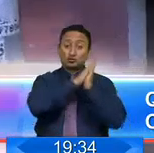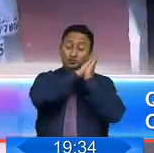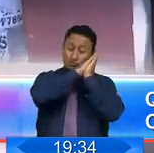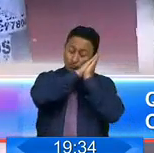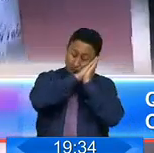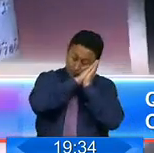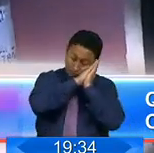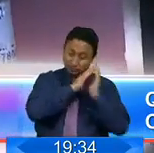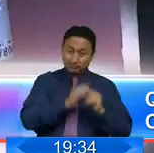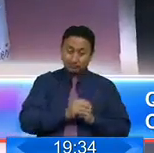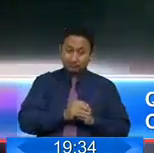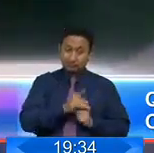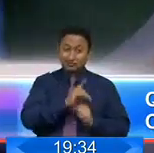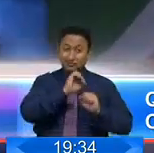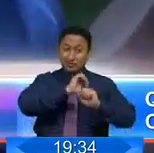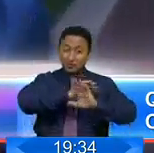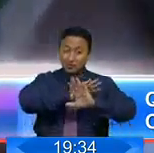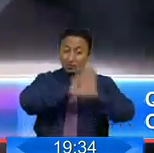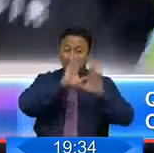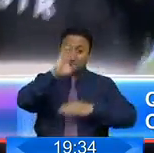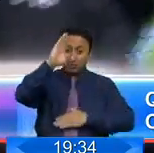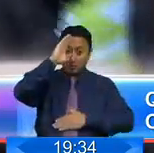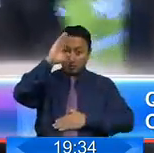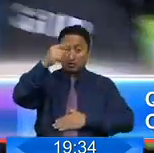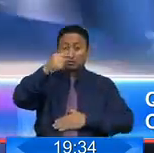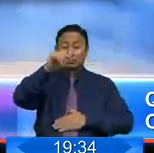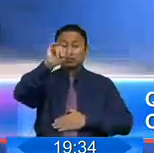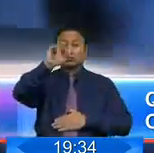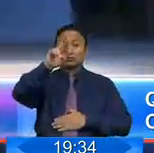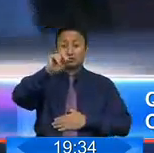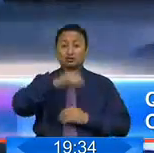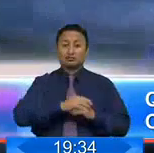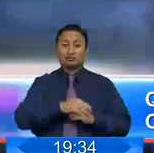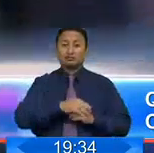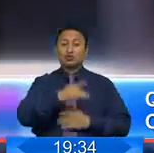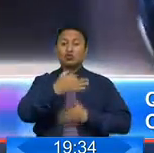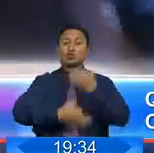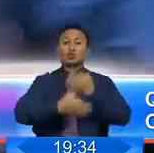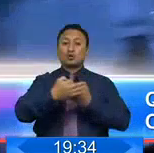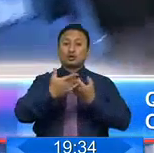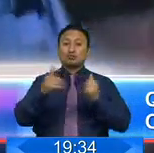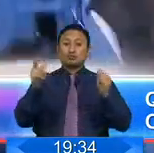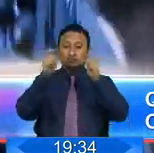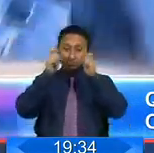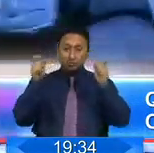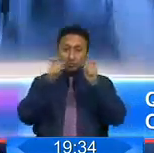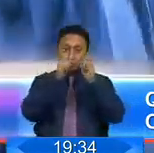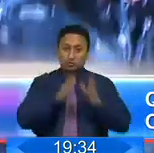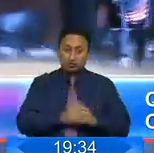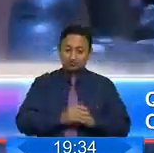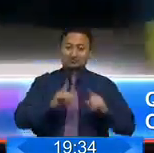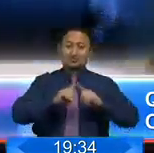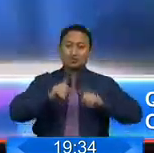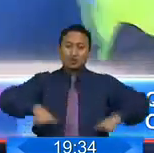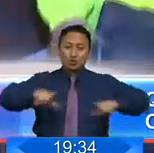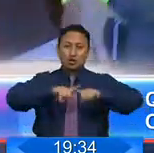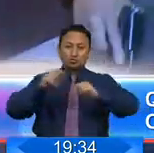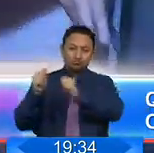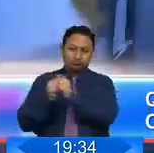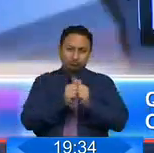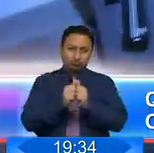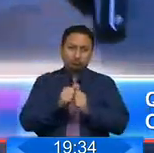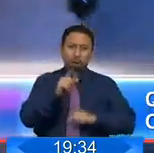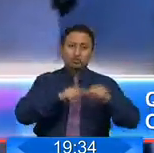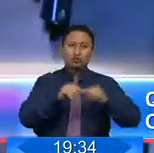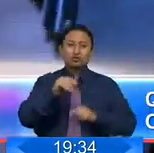semivacía. De amanecida, elementos tácticos del GIR, agentes de la judicial y fiscales se movían por diferentes puntos. Solo algunos perros con